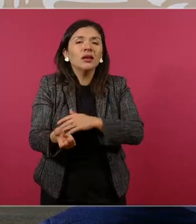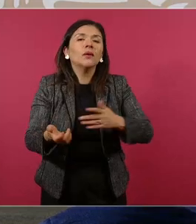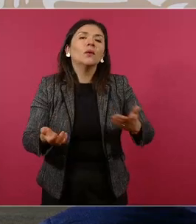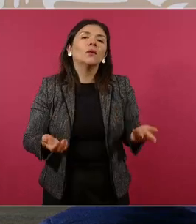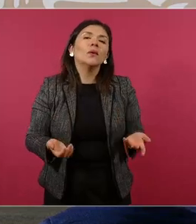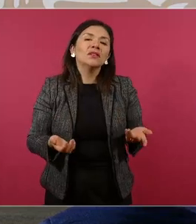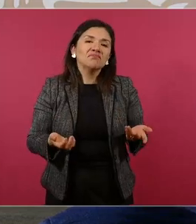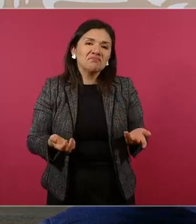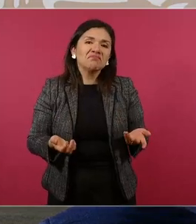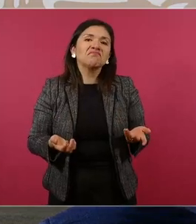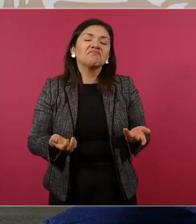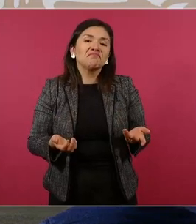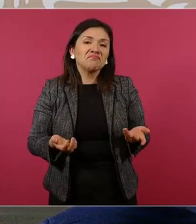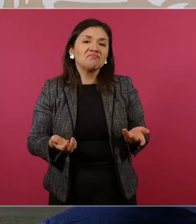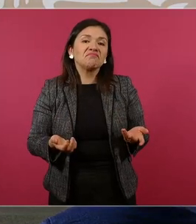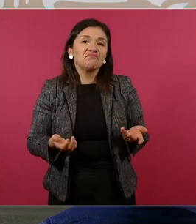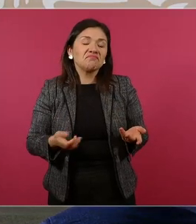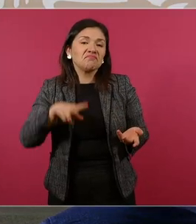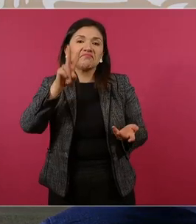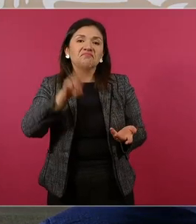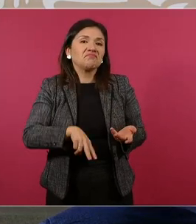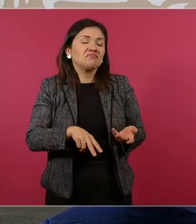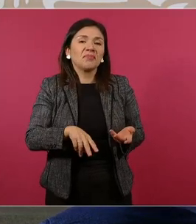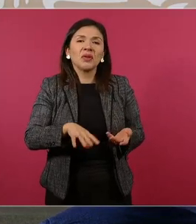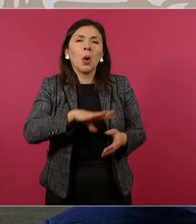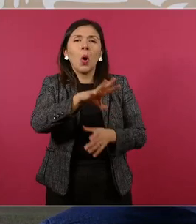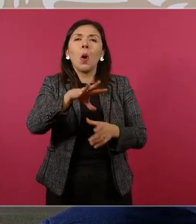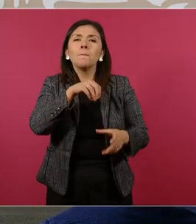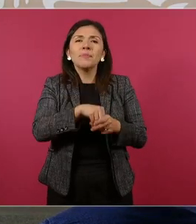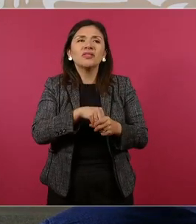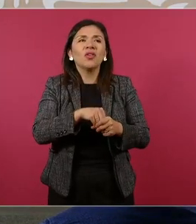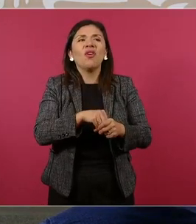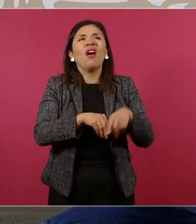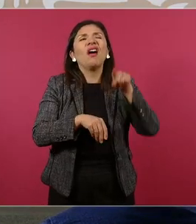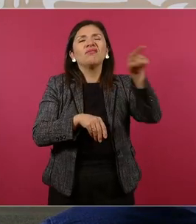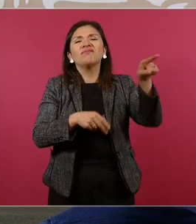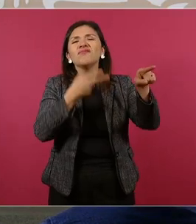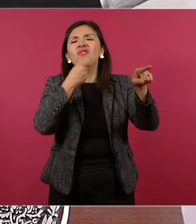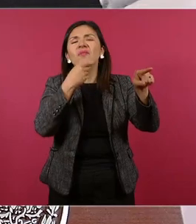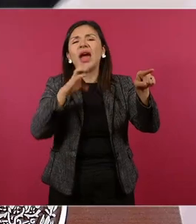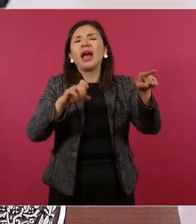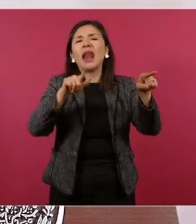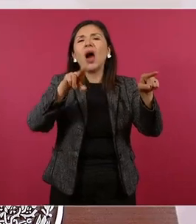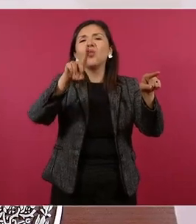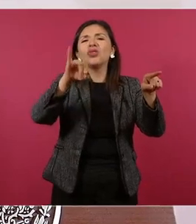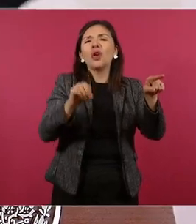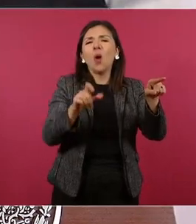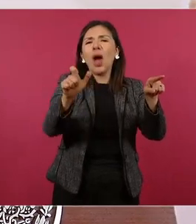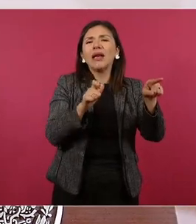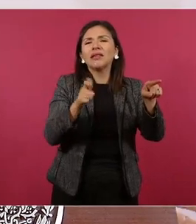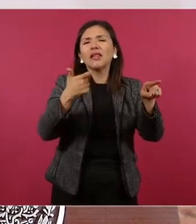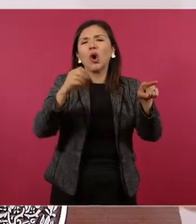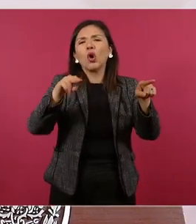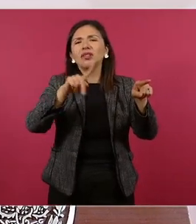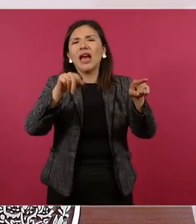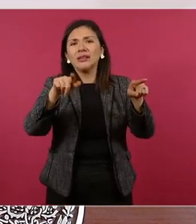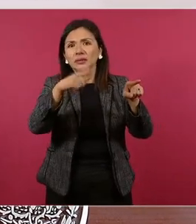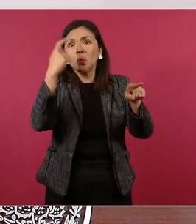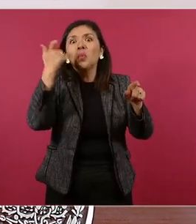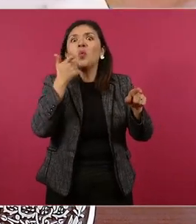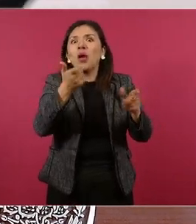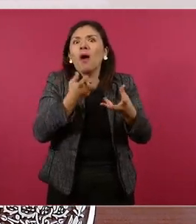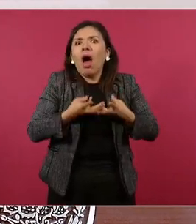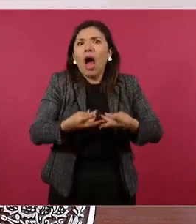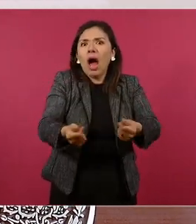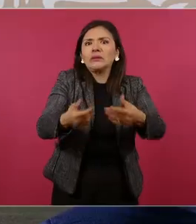e toda la estrategia de Claudio x González imagínate cuánto gastaron Pues